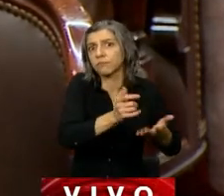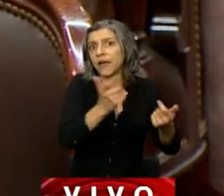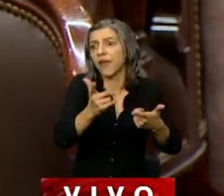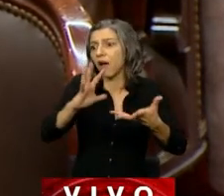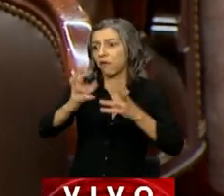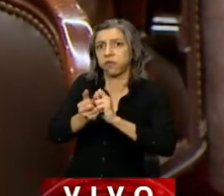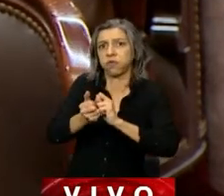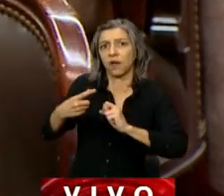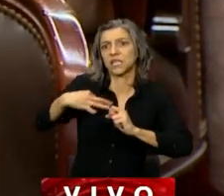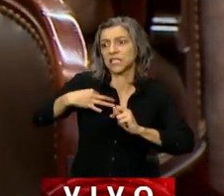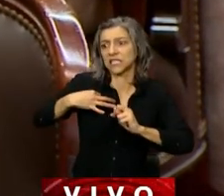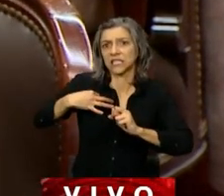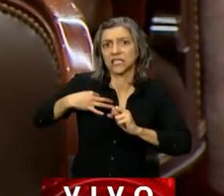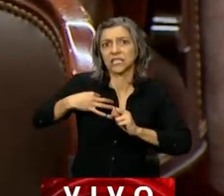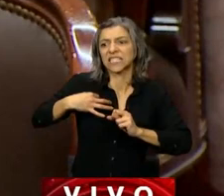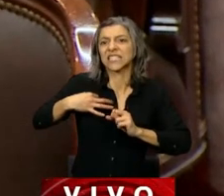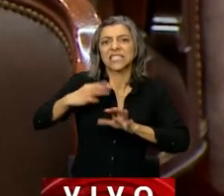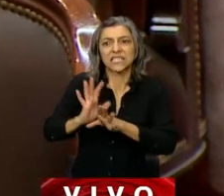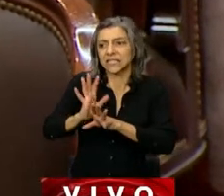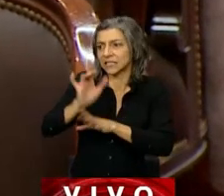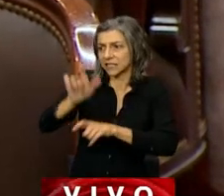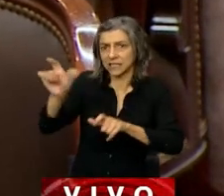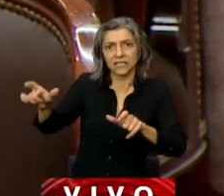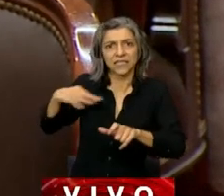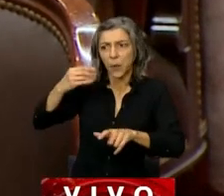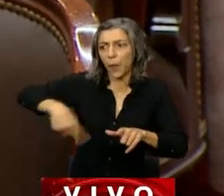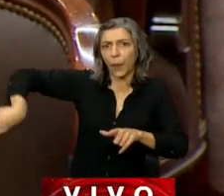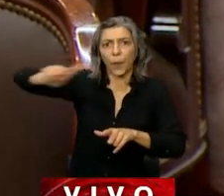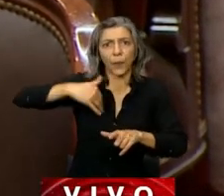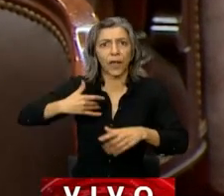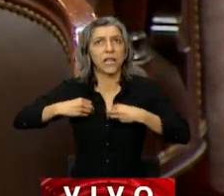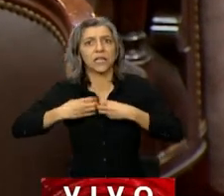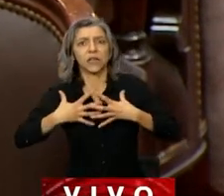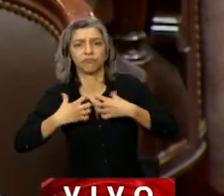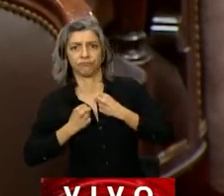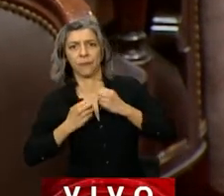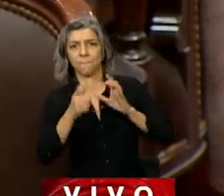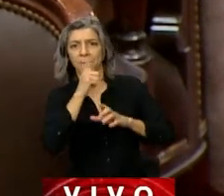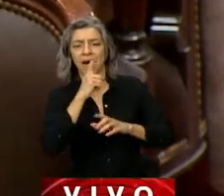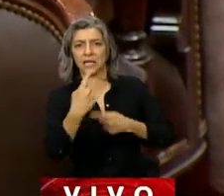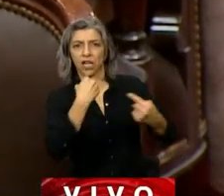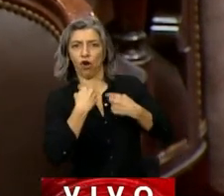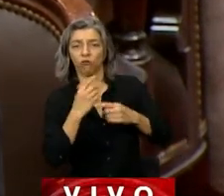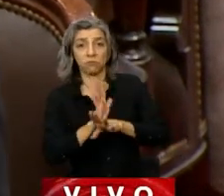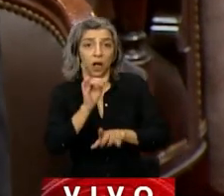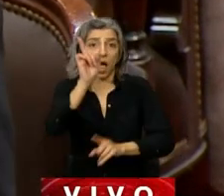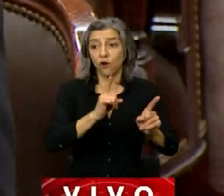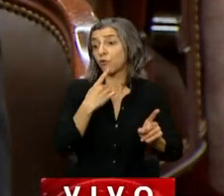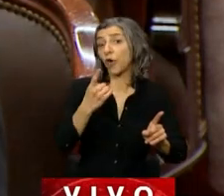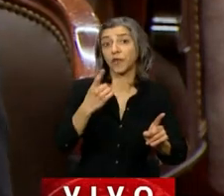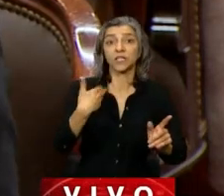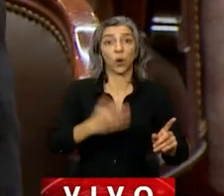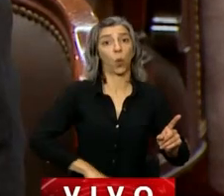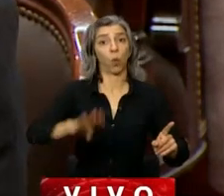cívicos. Y en este punto quiero hacer una mención puntual, porque como no hay mejor defensa que un buen ataque, algunos dicen haberse sentido ofendidos por